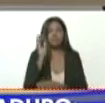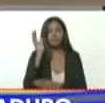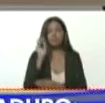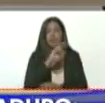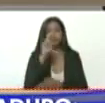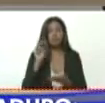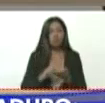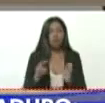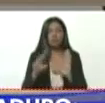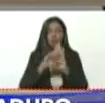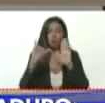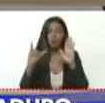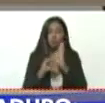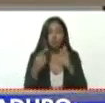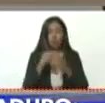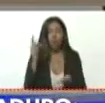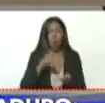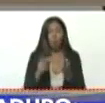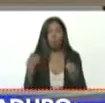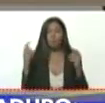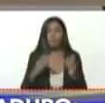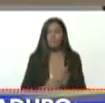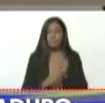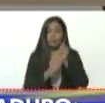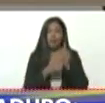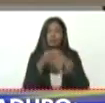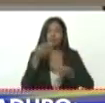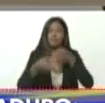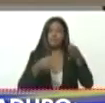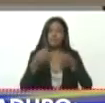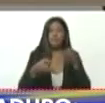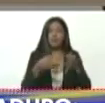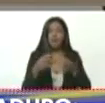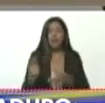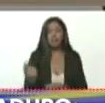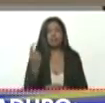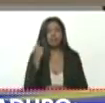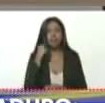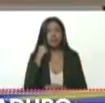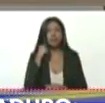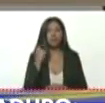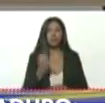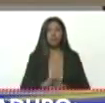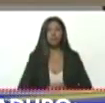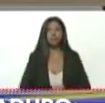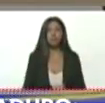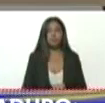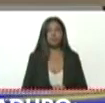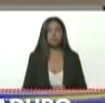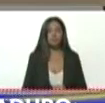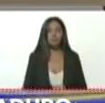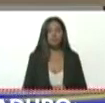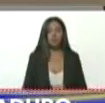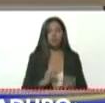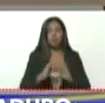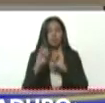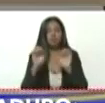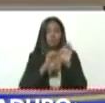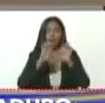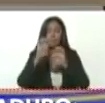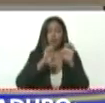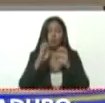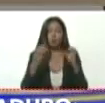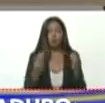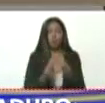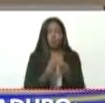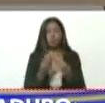de la Constituyente, hoy presidida por el Fiscal General de la República, doctor Tarek William Saab, para que evalúe conjunto